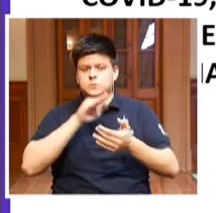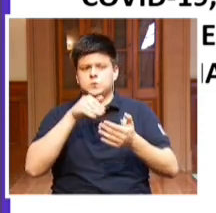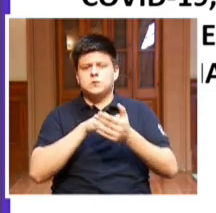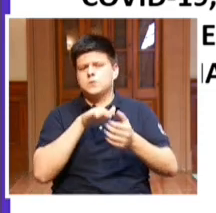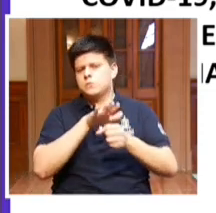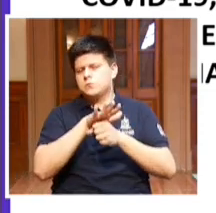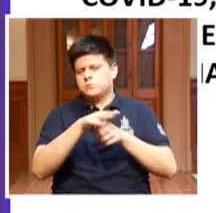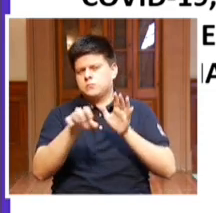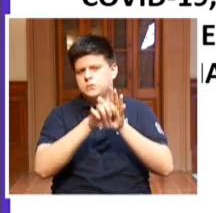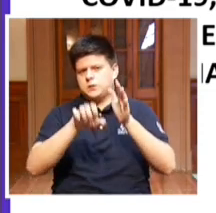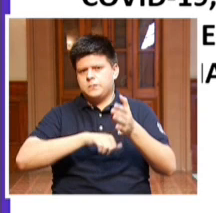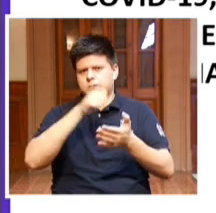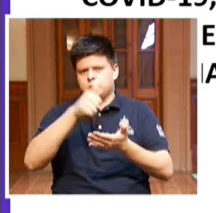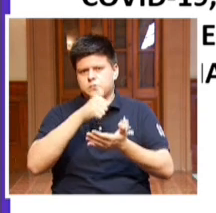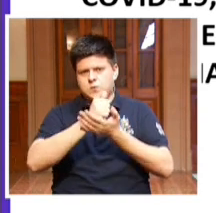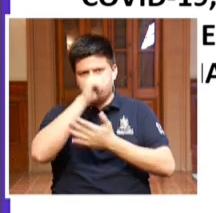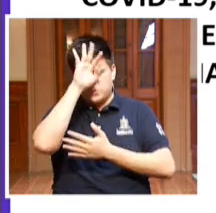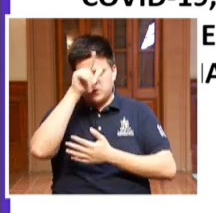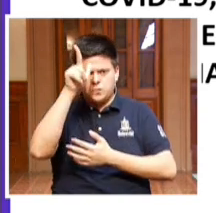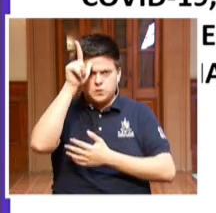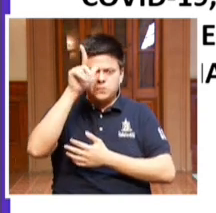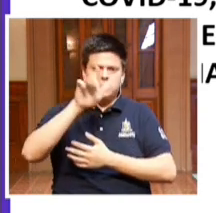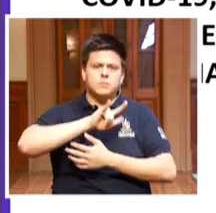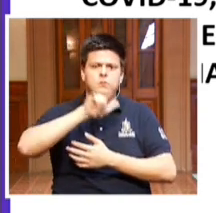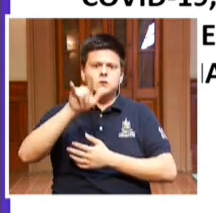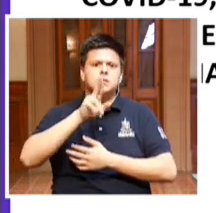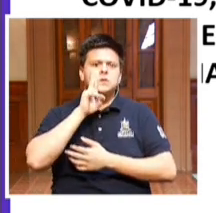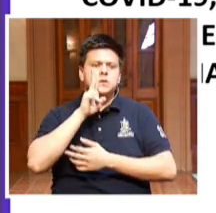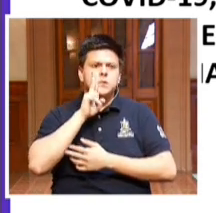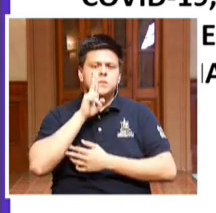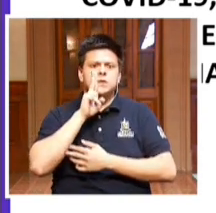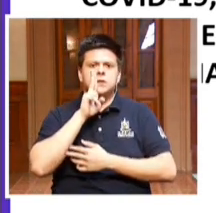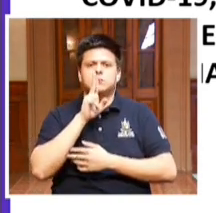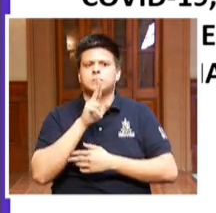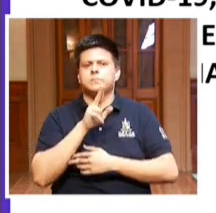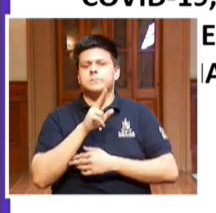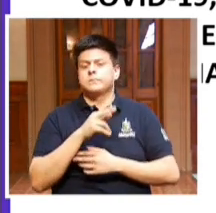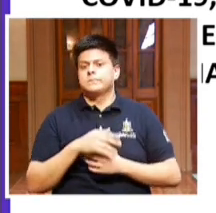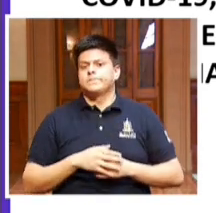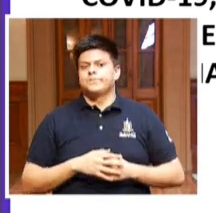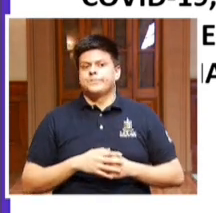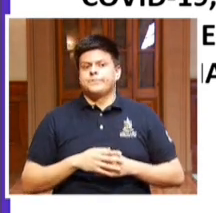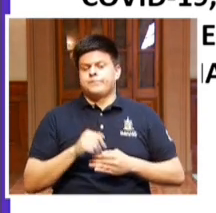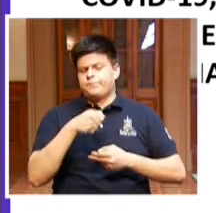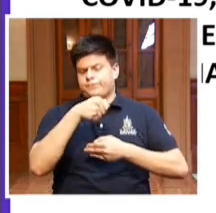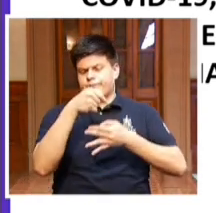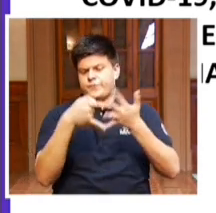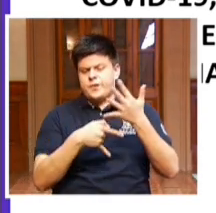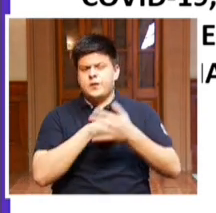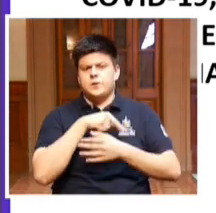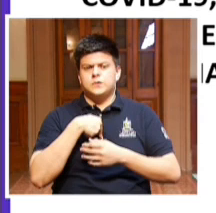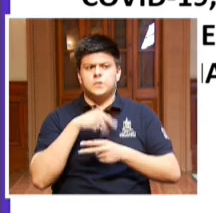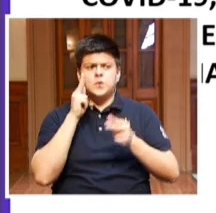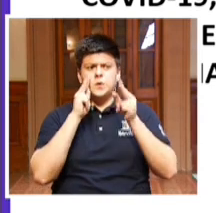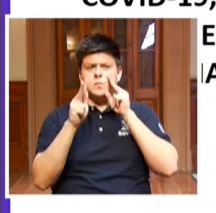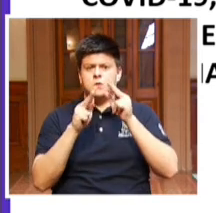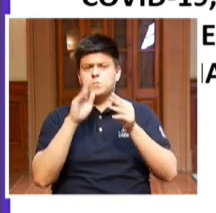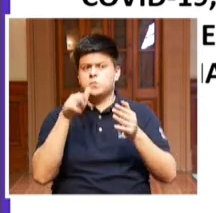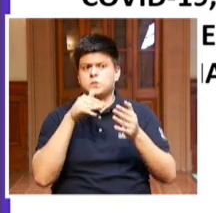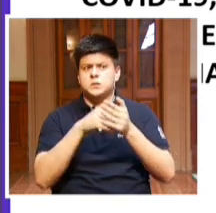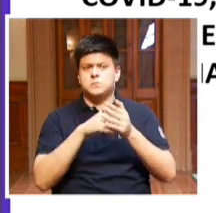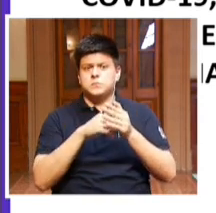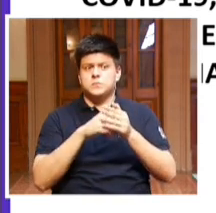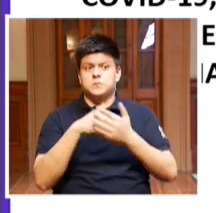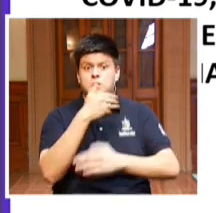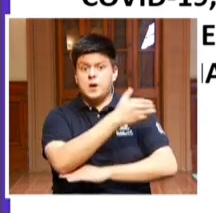municipios del área metropolitana, Monterrey, Guadalupe, Apodaca, San Nicolás y pero vemos que en los municipios del área rural